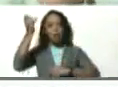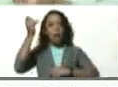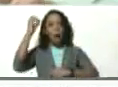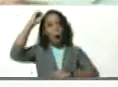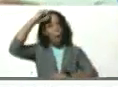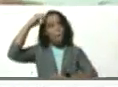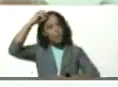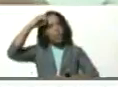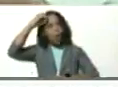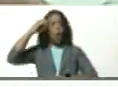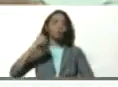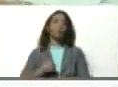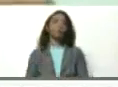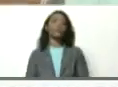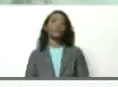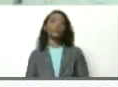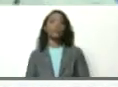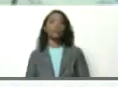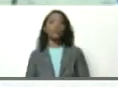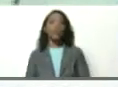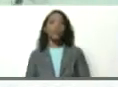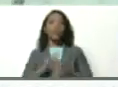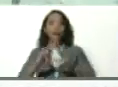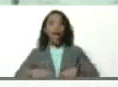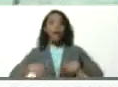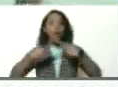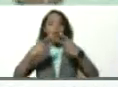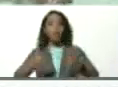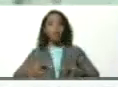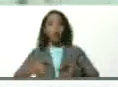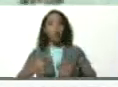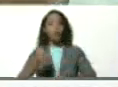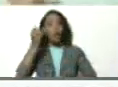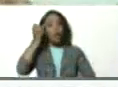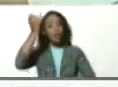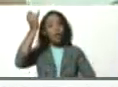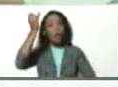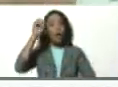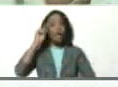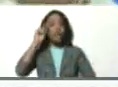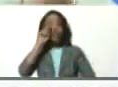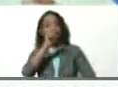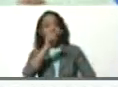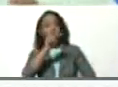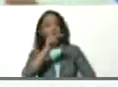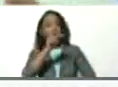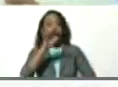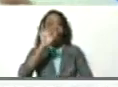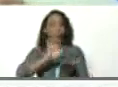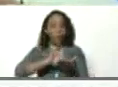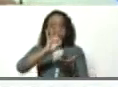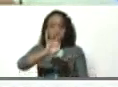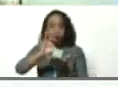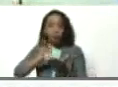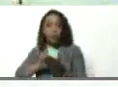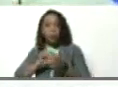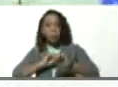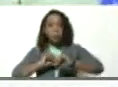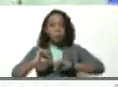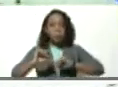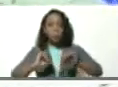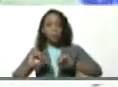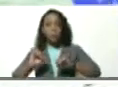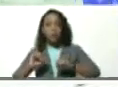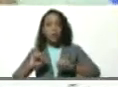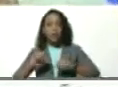nuevas ideas de renovación del ideario de la visión estratégica táctica y